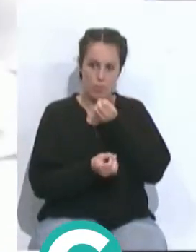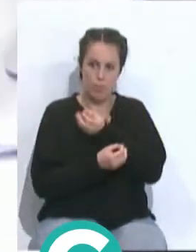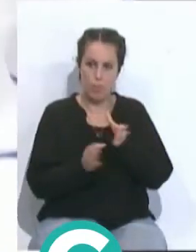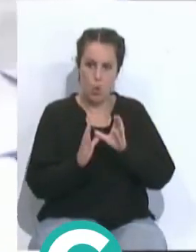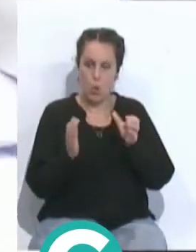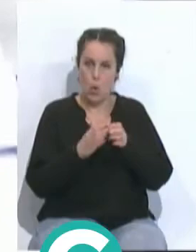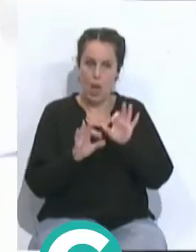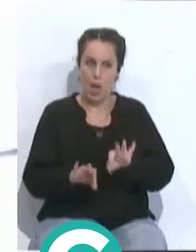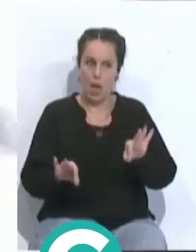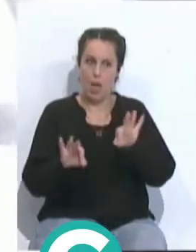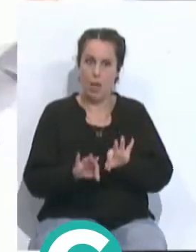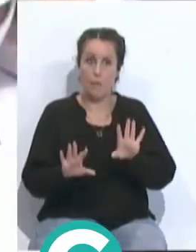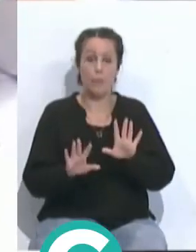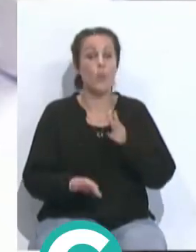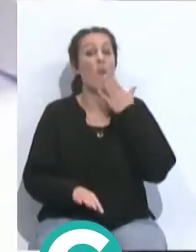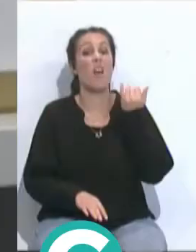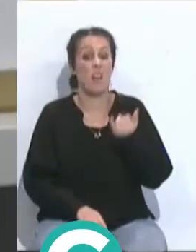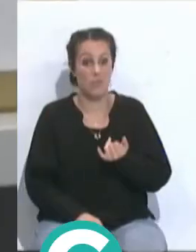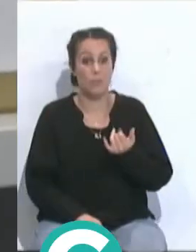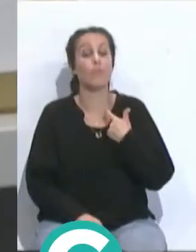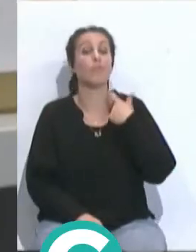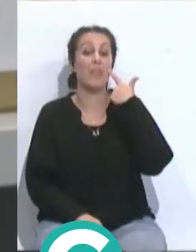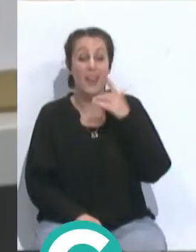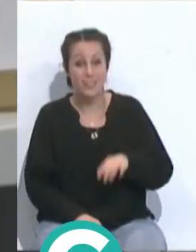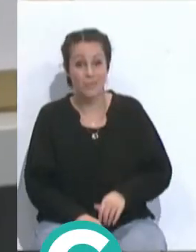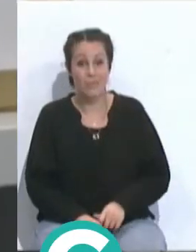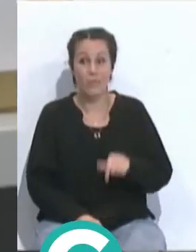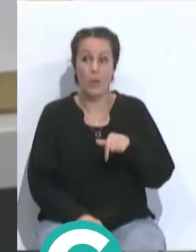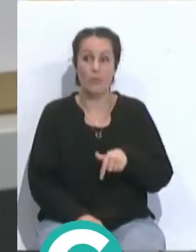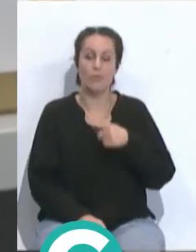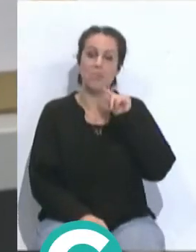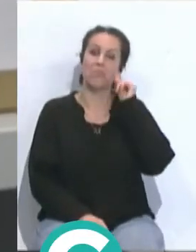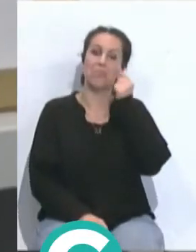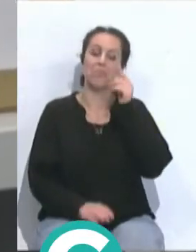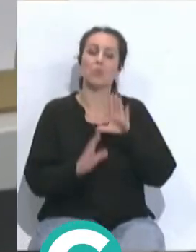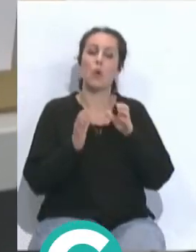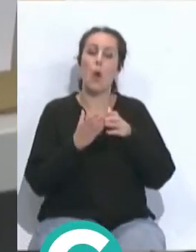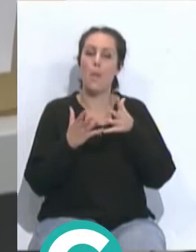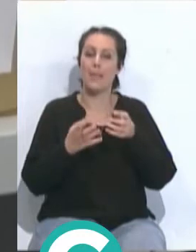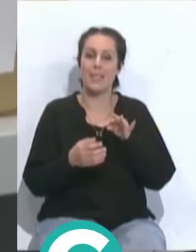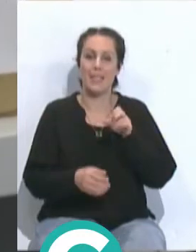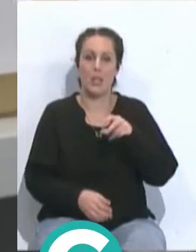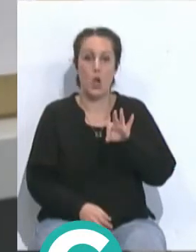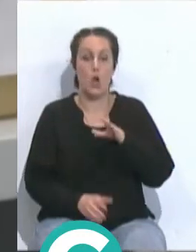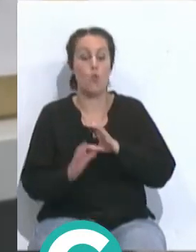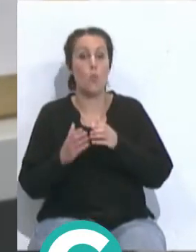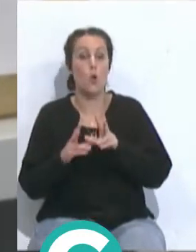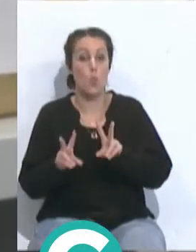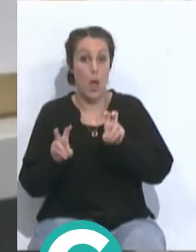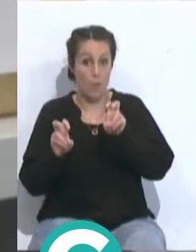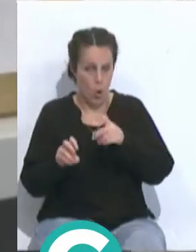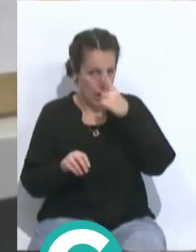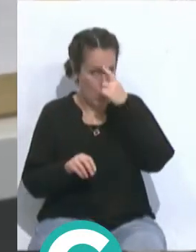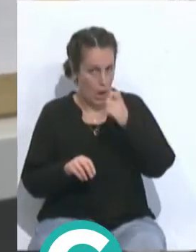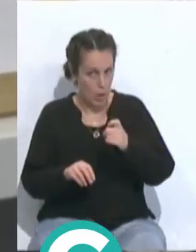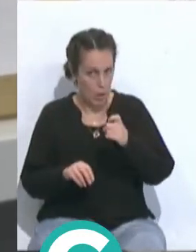al grupo. Y yo dije, pues ojalá Tino. Pues mira por dónde. Hoy conocemos que la comparsa de Tino Tobar con su nuevo grupo,